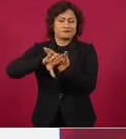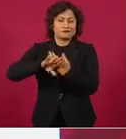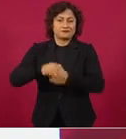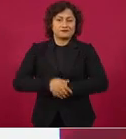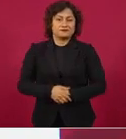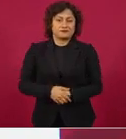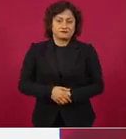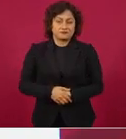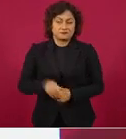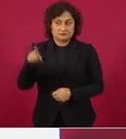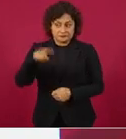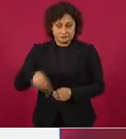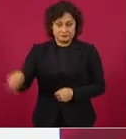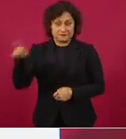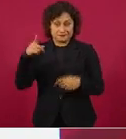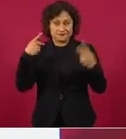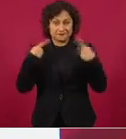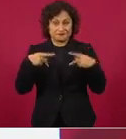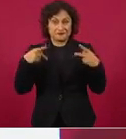Preparan el terreno.